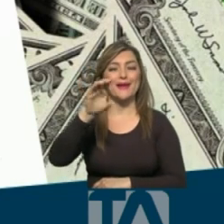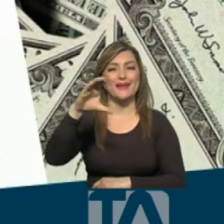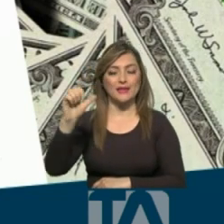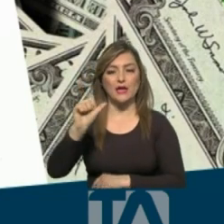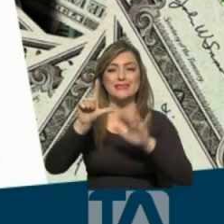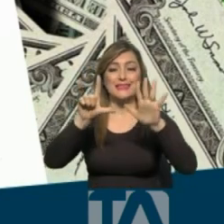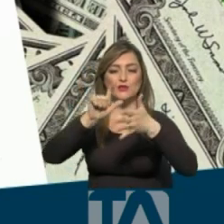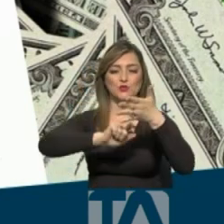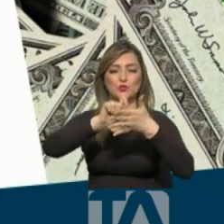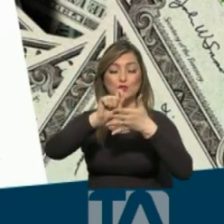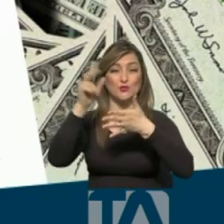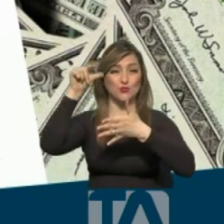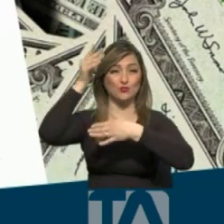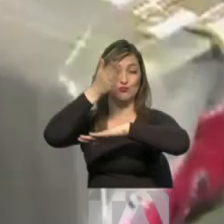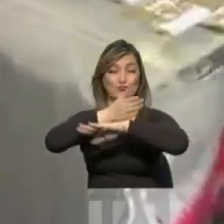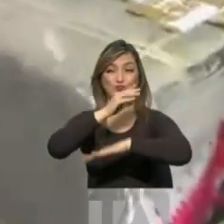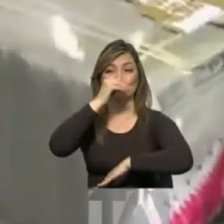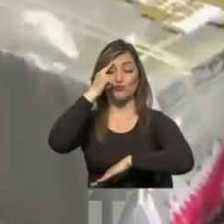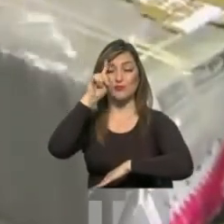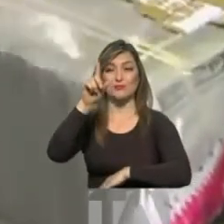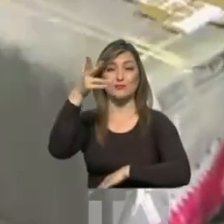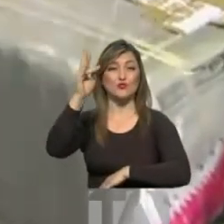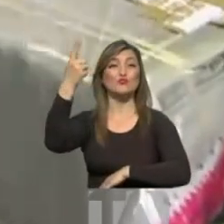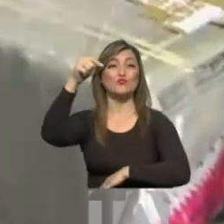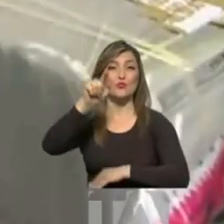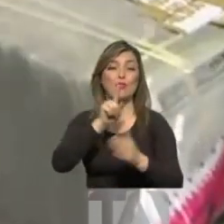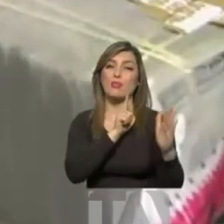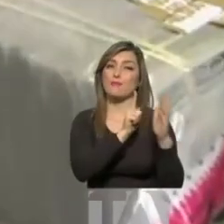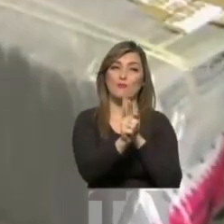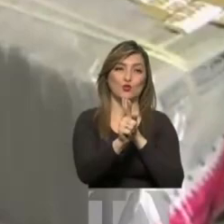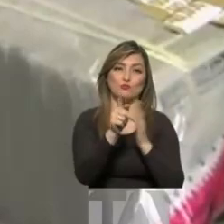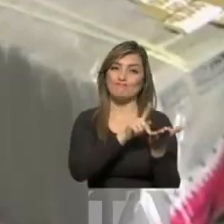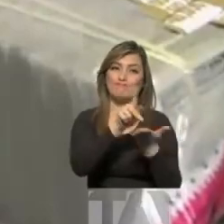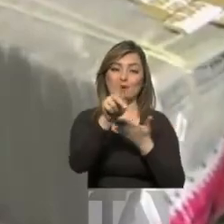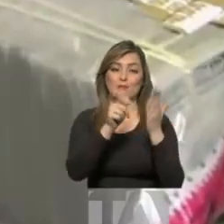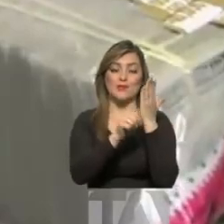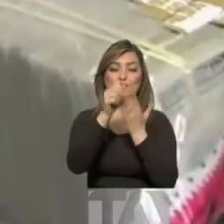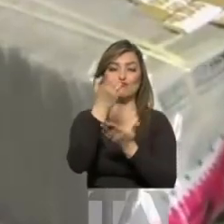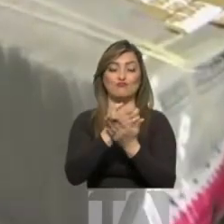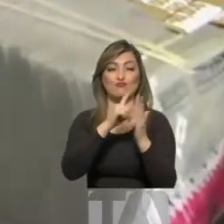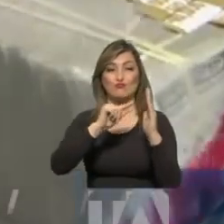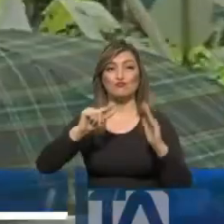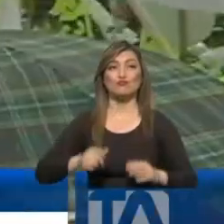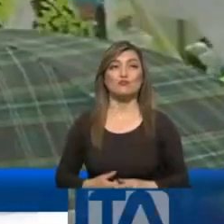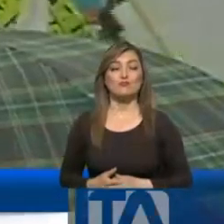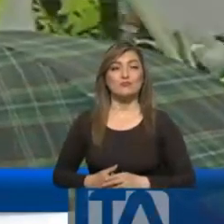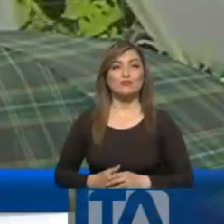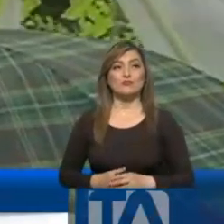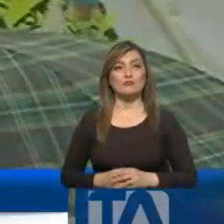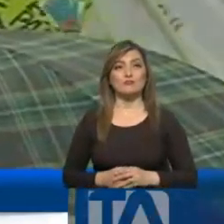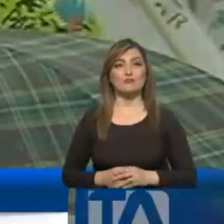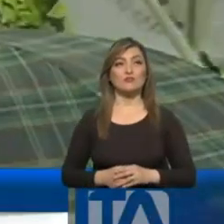por $117 millones, depositó su reparación en la cuenta única del Ministerio de Economía y Finanzas.